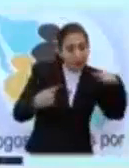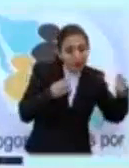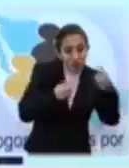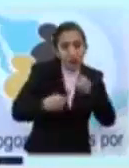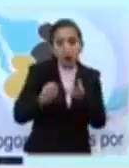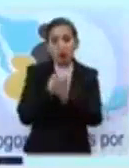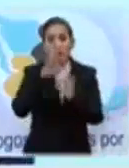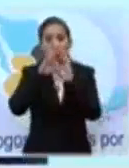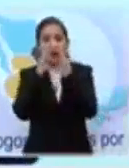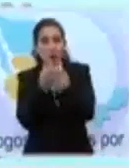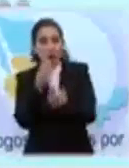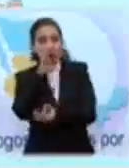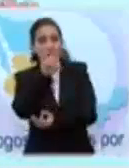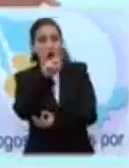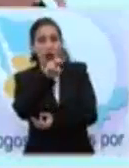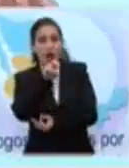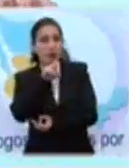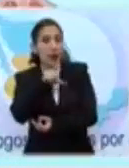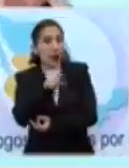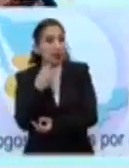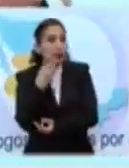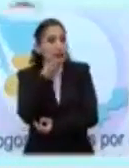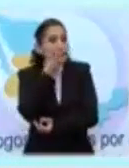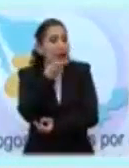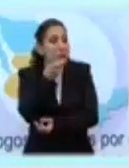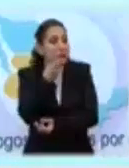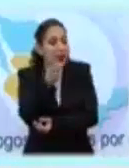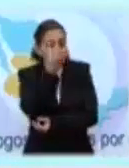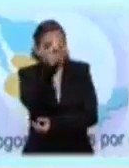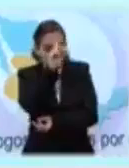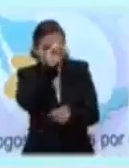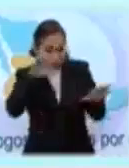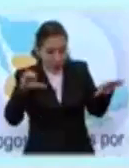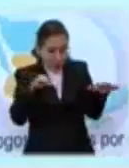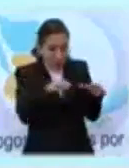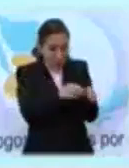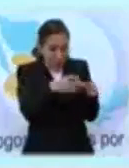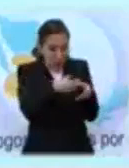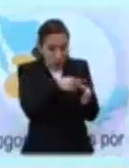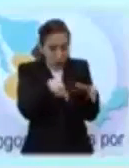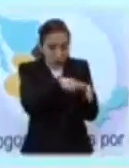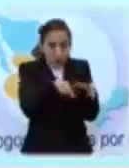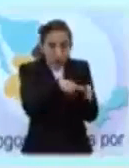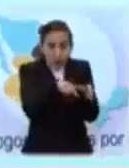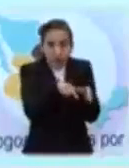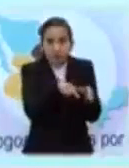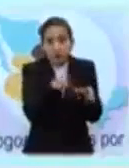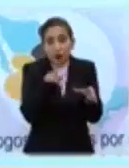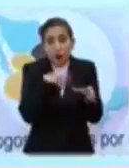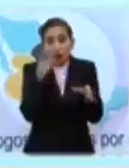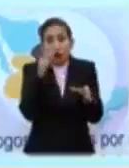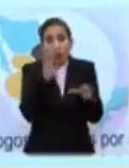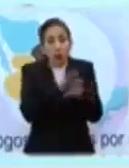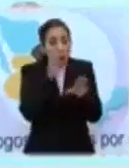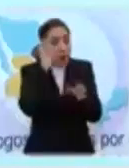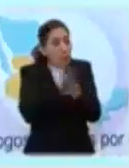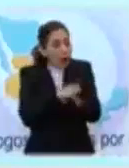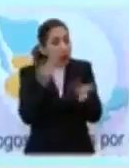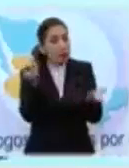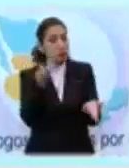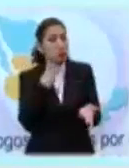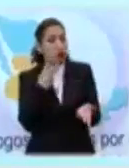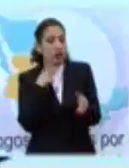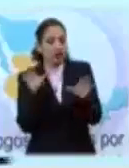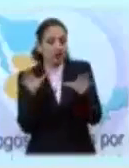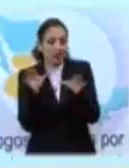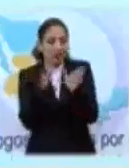en el nuevo modelo del Coneval, en donde se está definiendo un consejo que tiene, por lo menos en mi lectura, una conformación mucho más